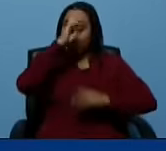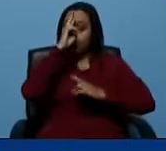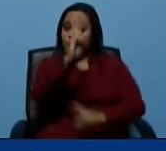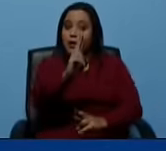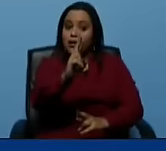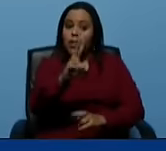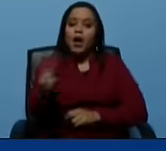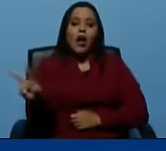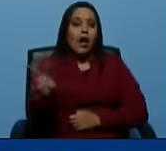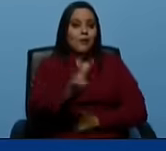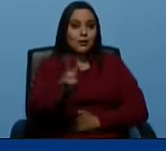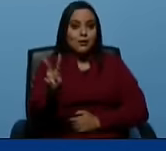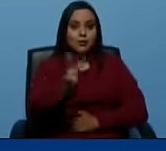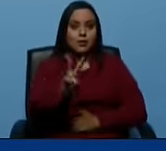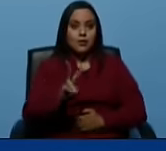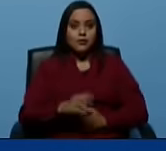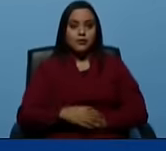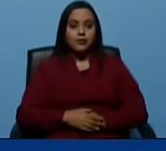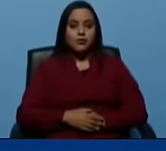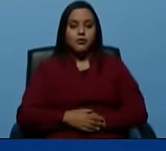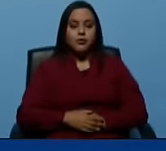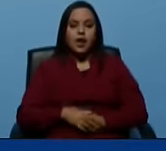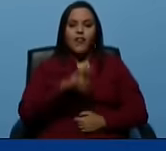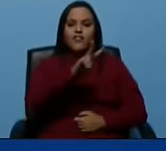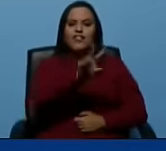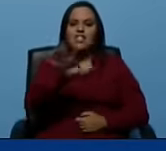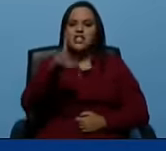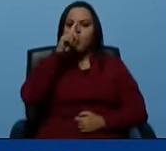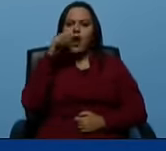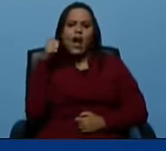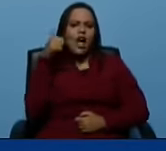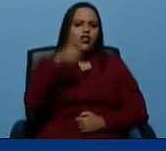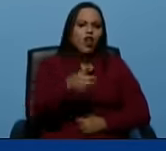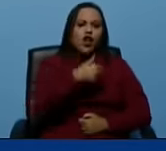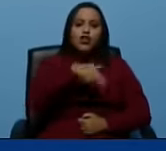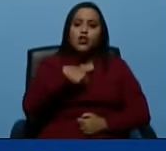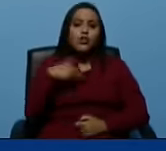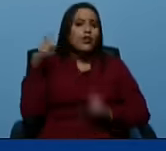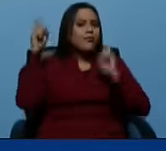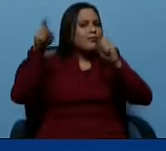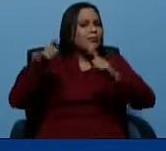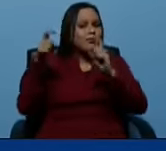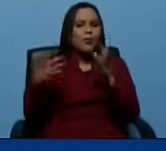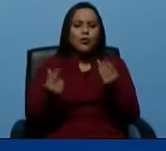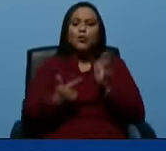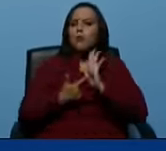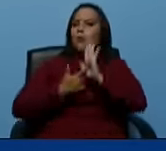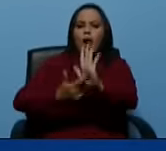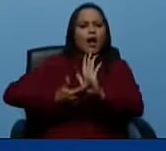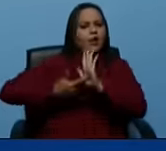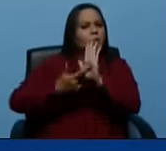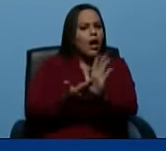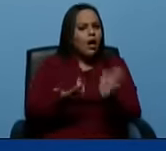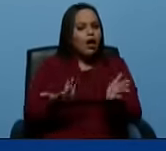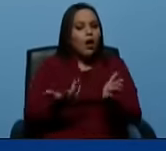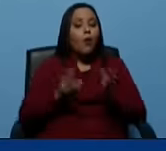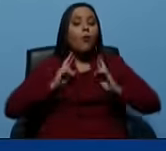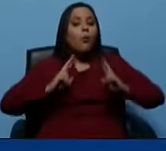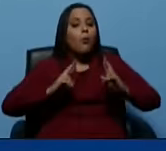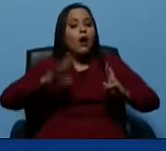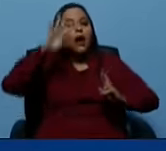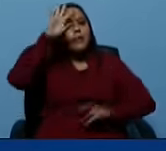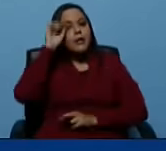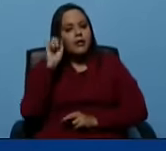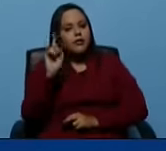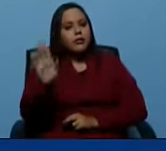a Venezuela, que en 25 años le hemos dado bastantes lecciones. Bastantes lecciones. Ojalá aprendan esas